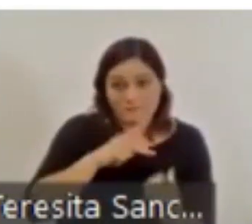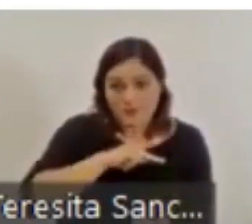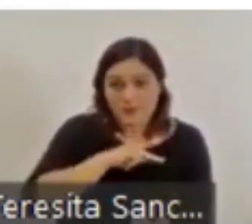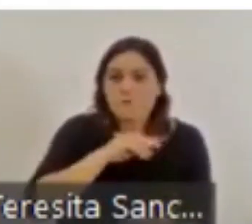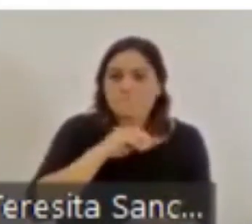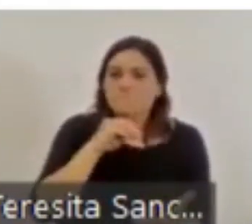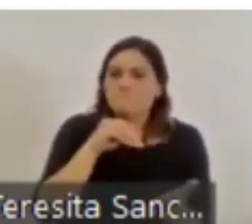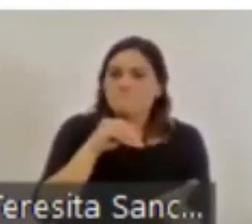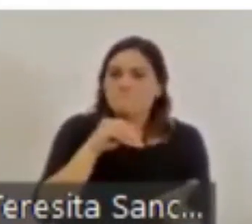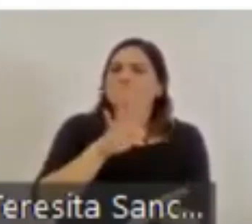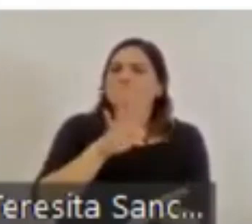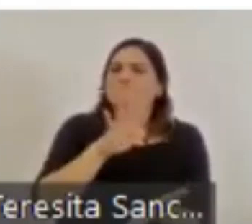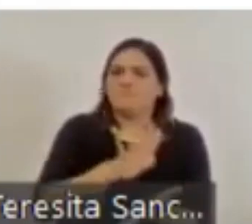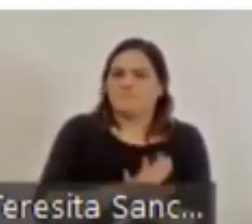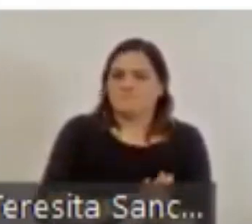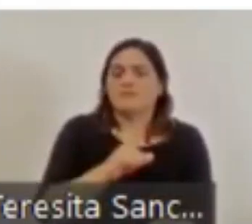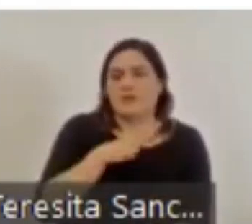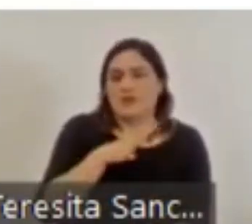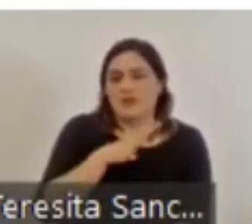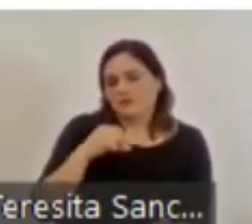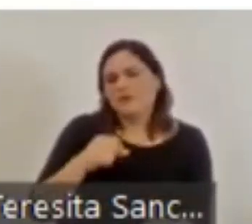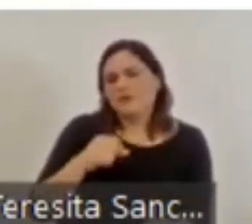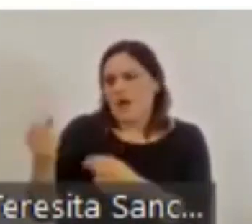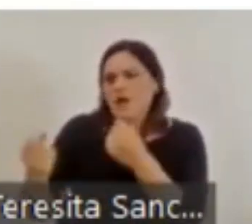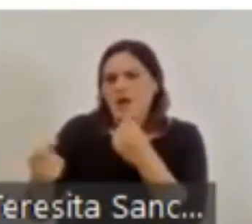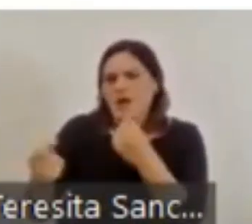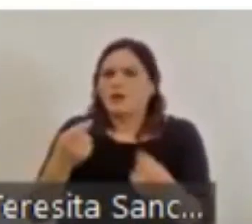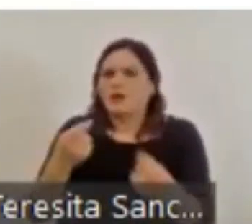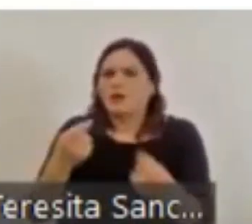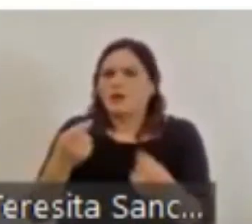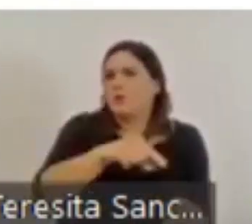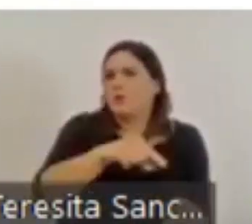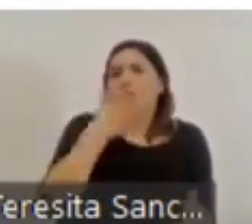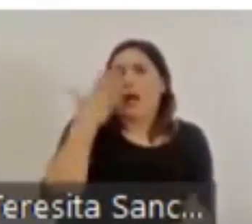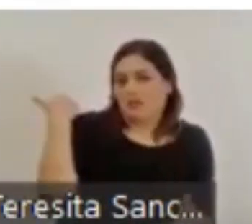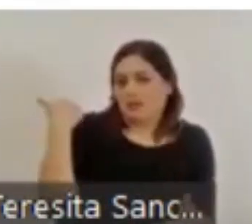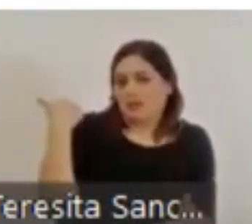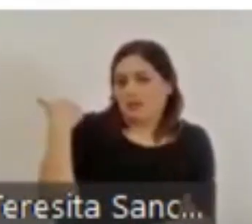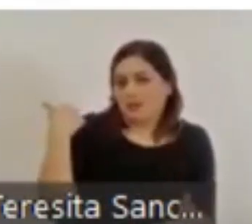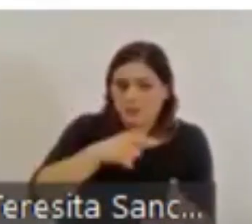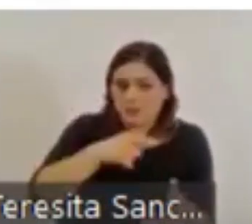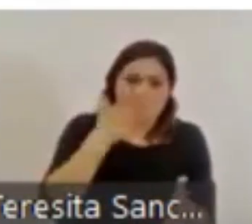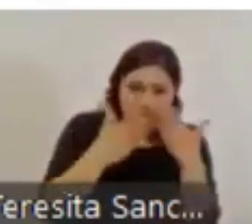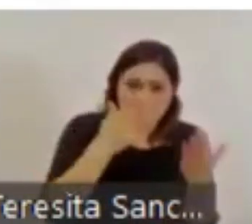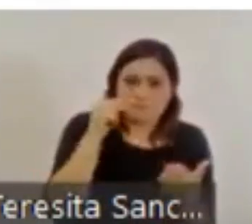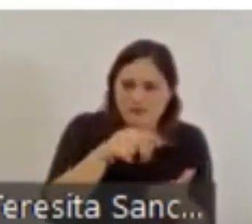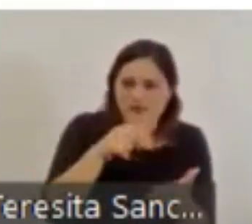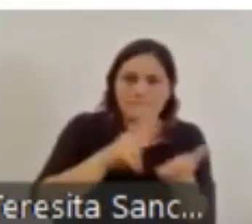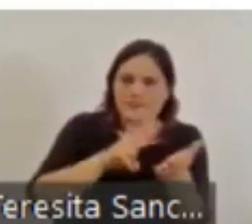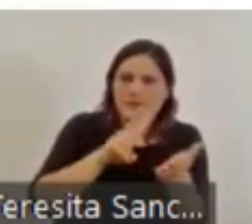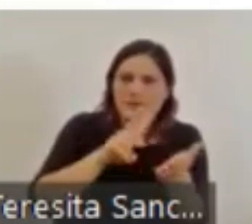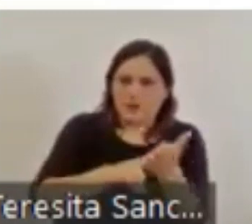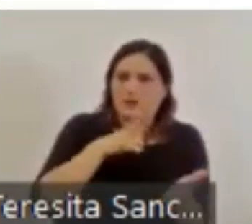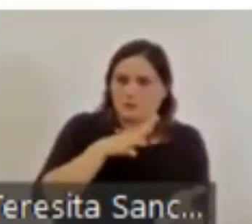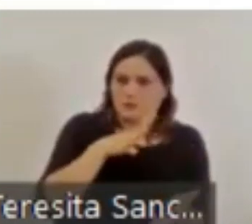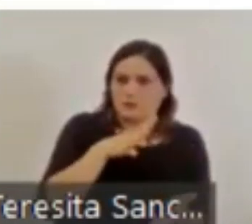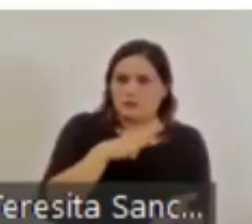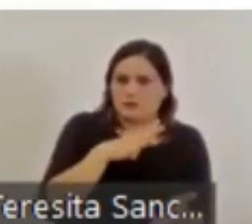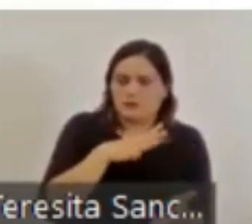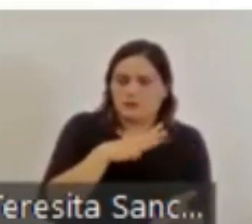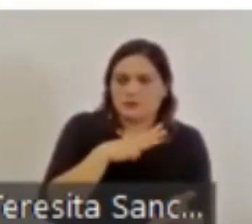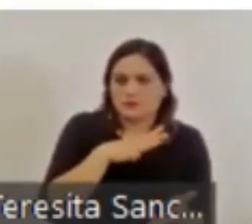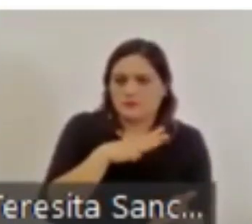han pertenecido a esa institución. E igual tienen sus valores, aunque está muy, muy,